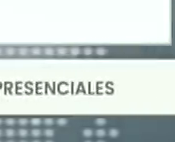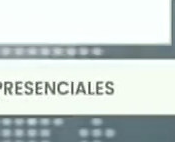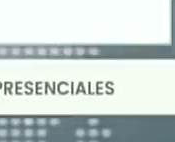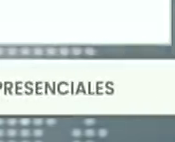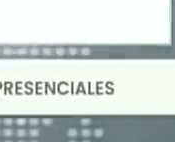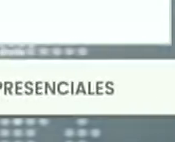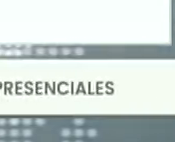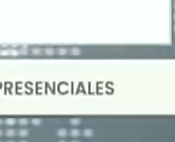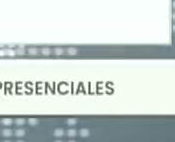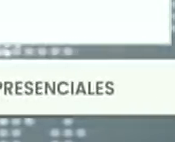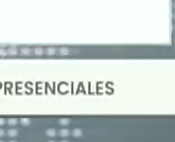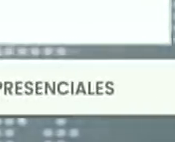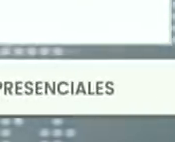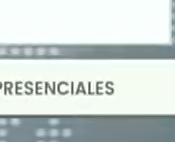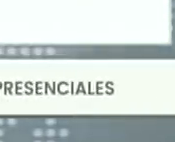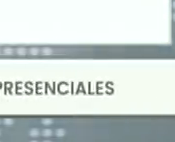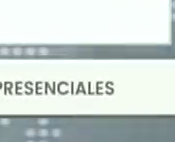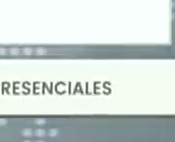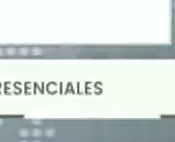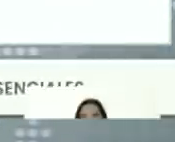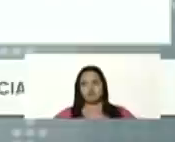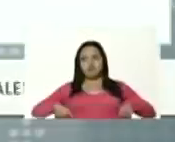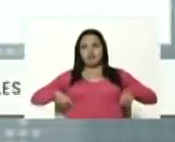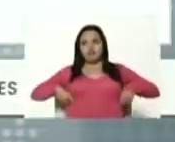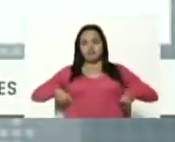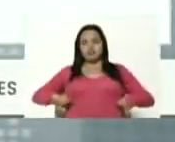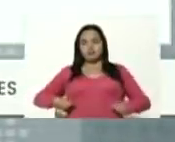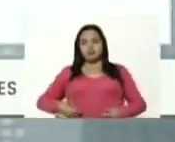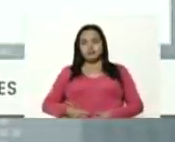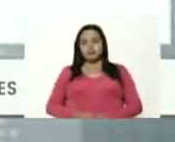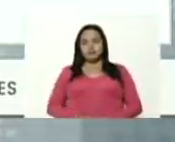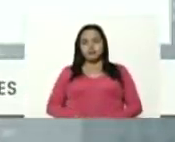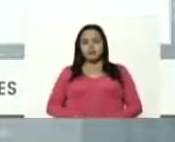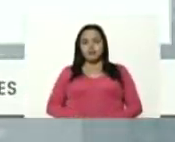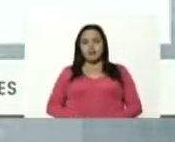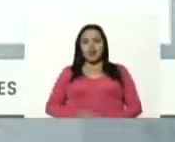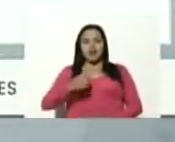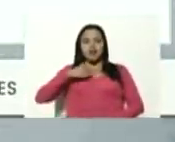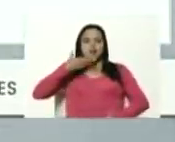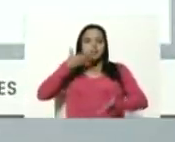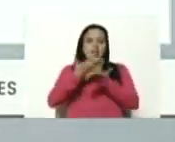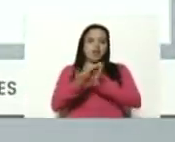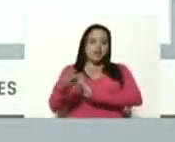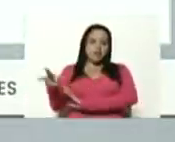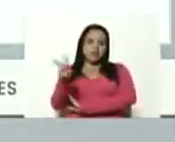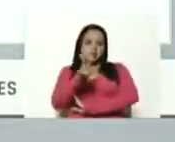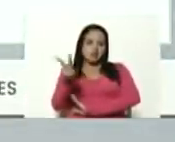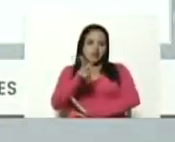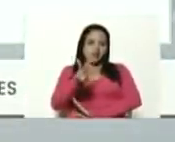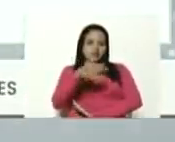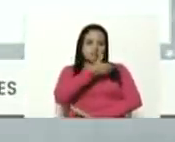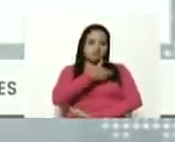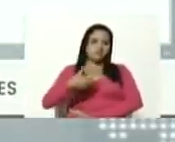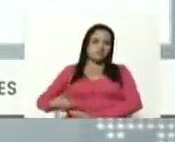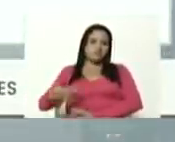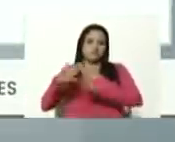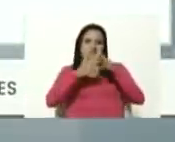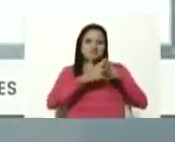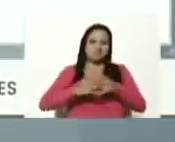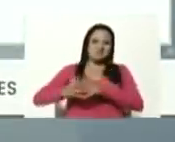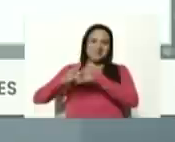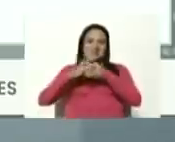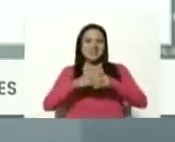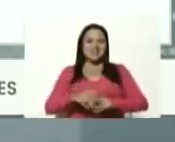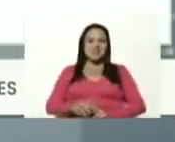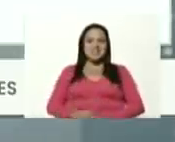declara que nos han bloqueado ese dinero. Y por eso yo exijo desde Venezuela al presidente de los Estados Unidos, Joe